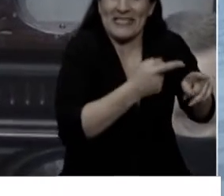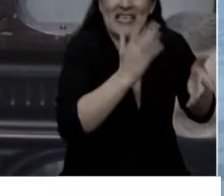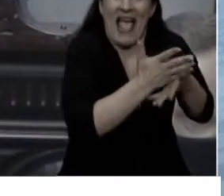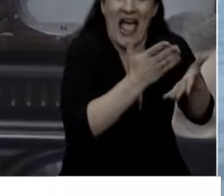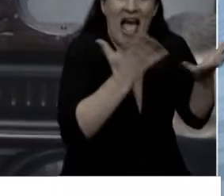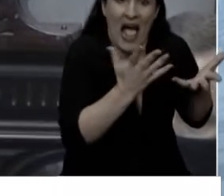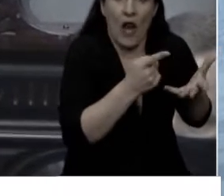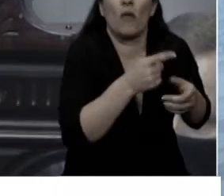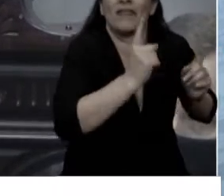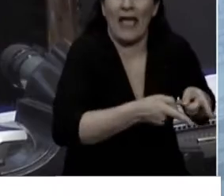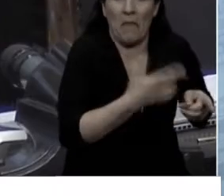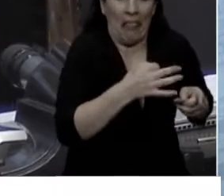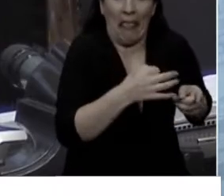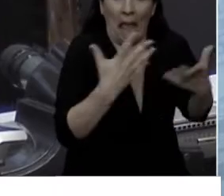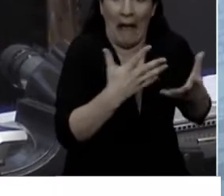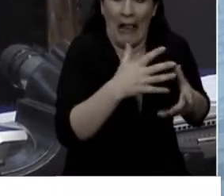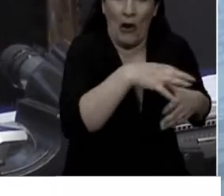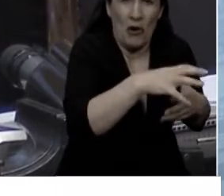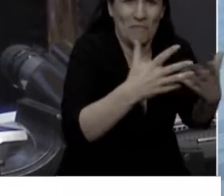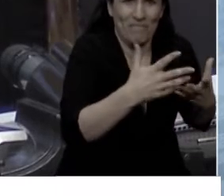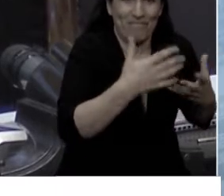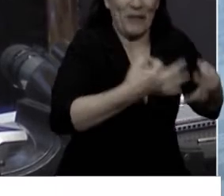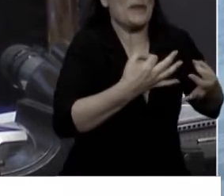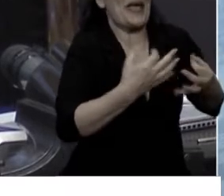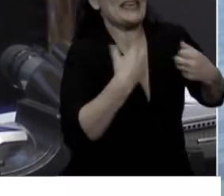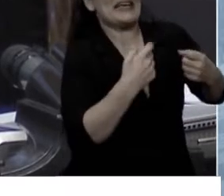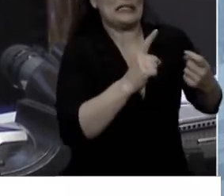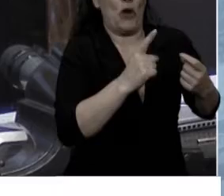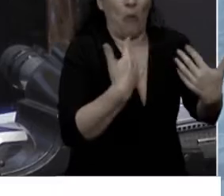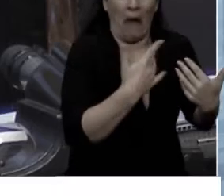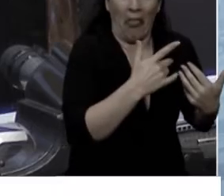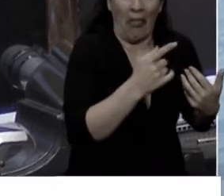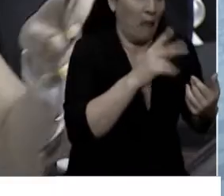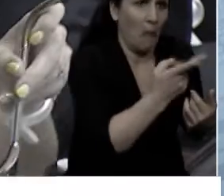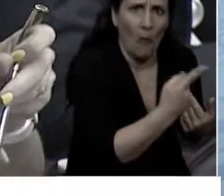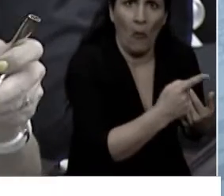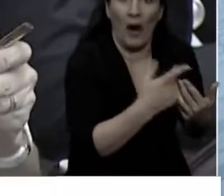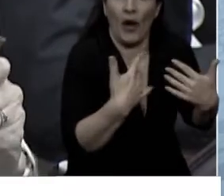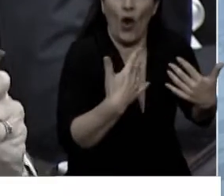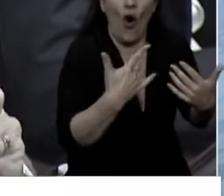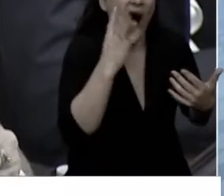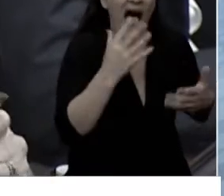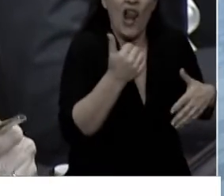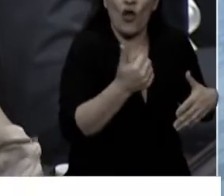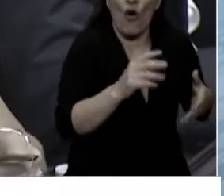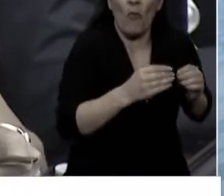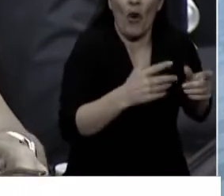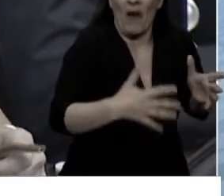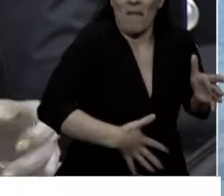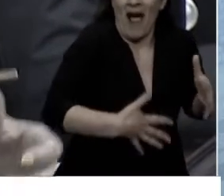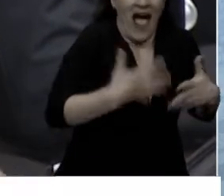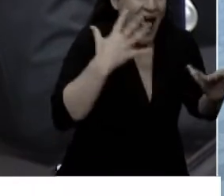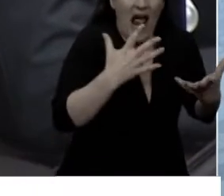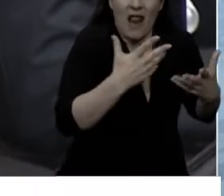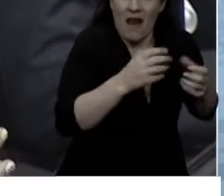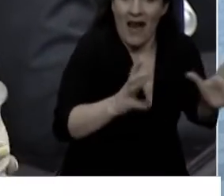que también condenadas a procedimientos inseguros que las llevan a poner en riesgo la vida suya o a quedar con una lesión para siempre.